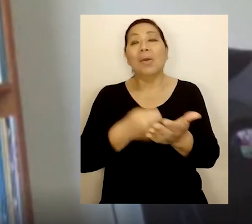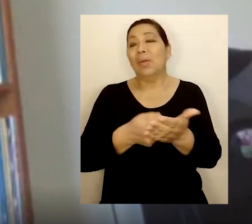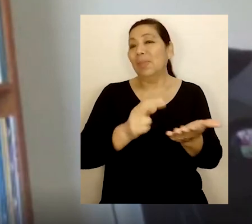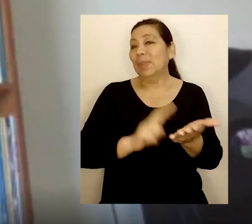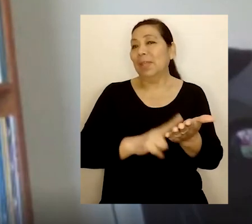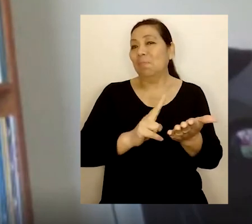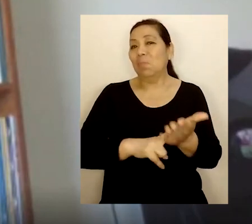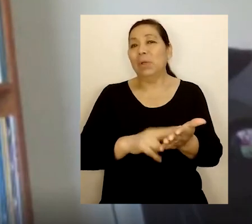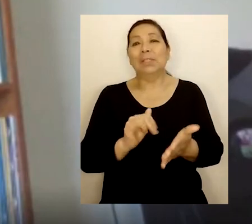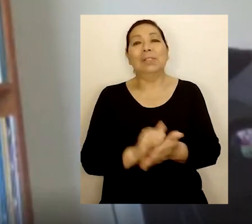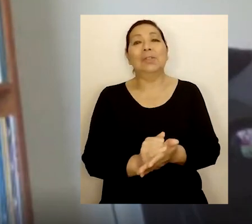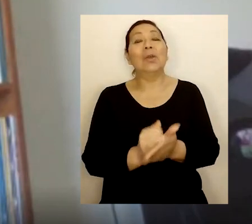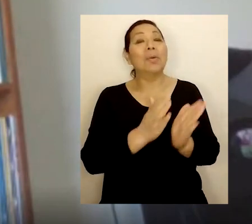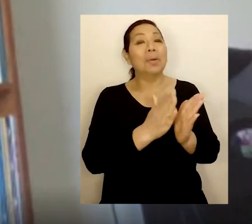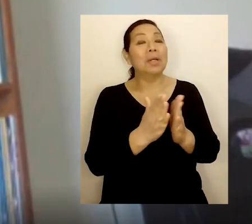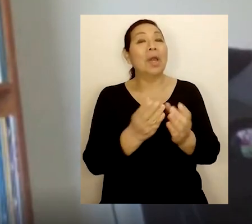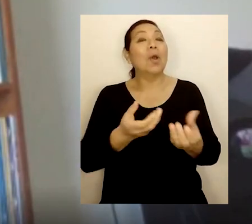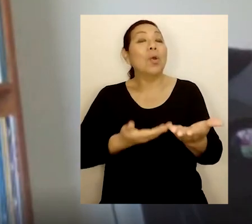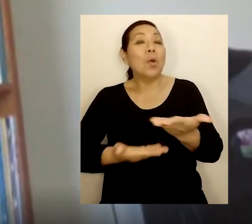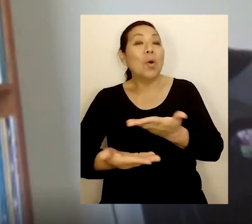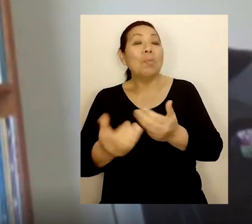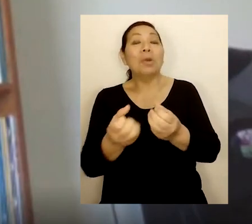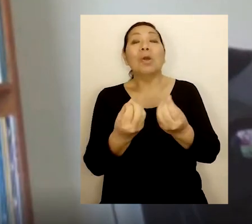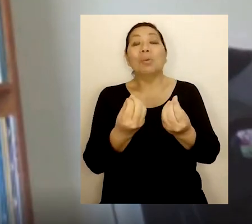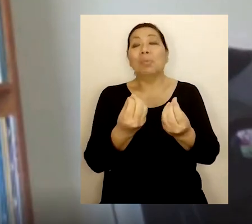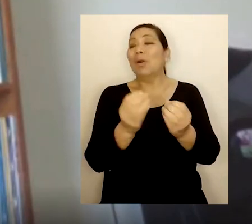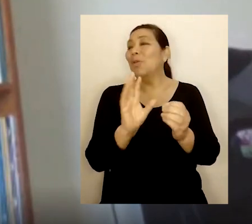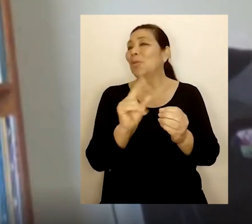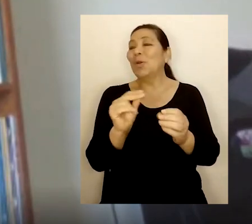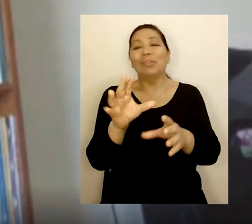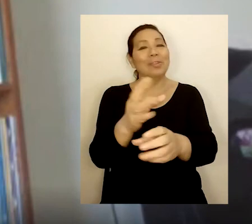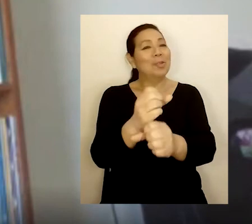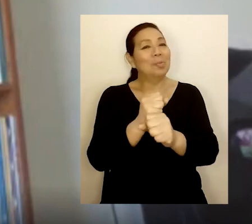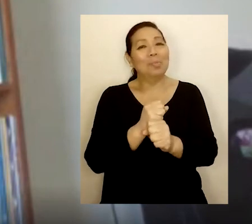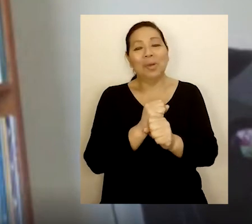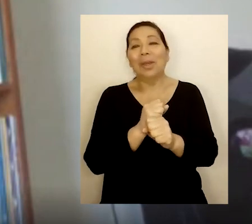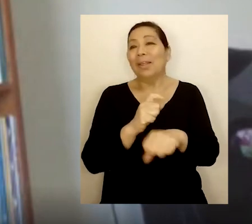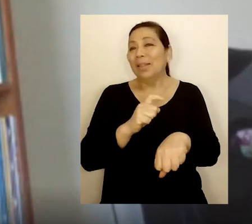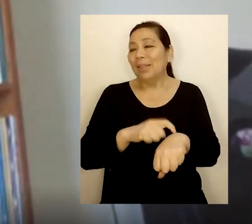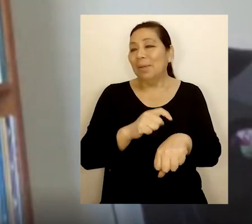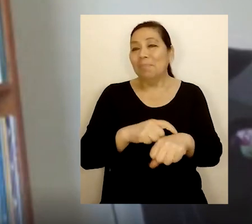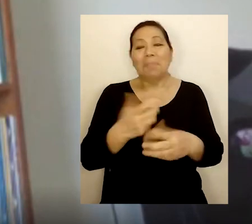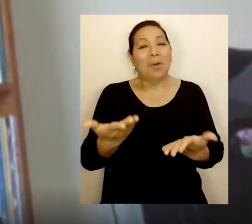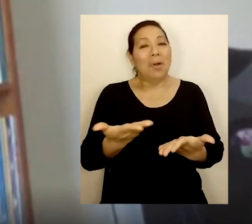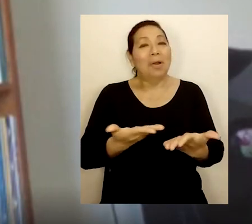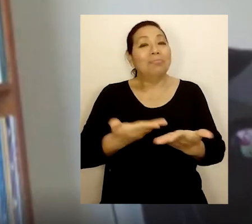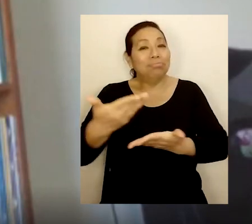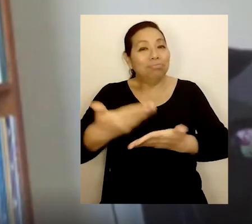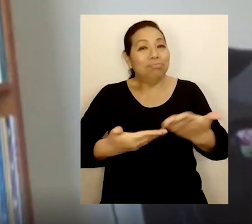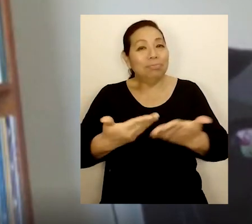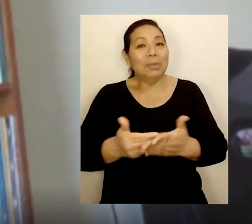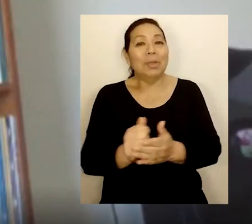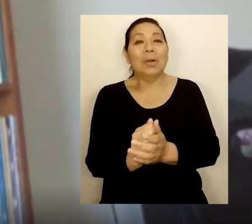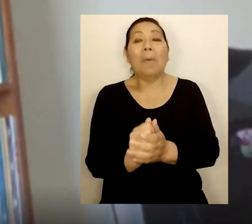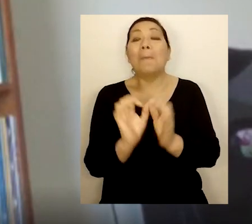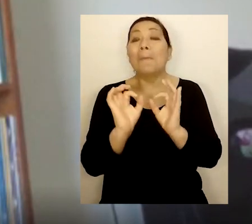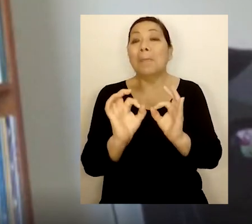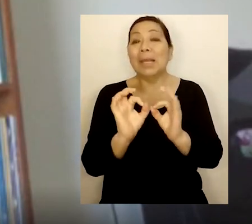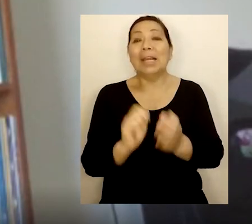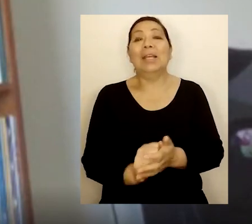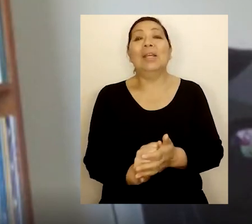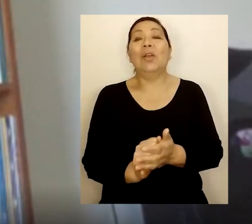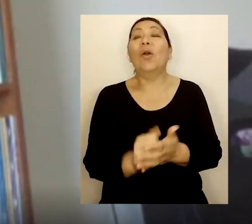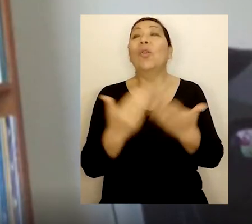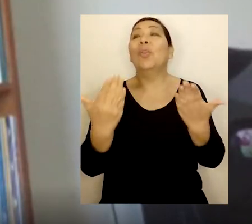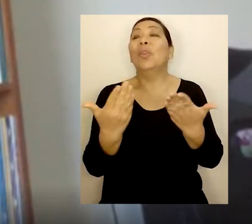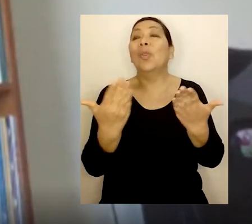tributaria respecto a operaciones comerciales. Asimismo, no se tomó en cuenta respecto a la extensión del daño o peligro